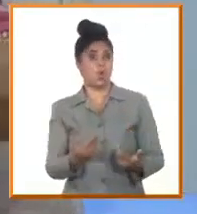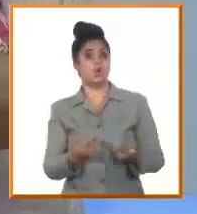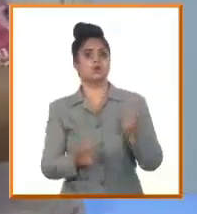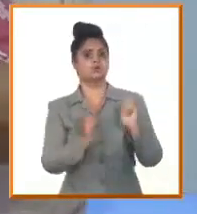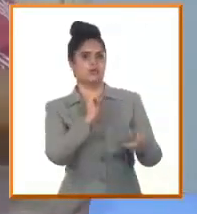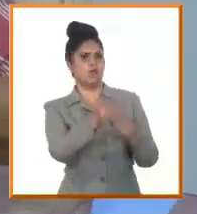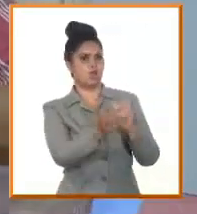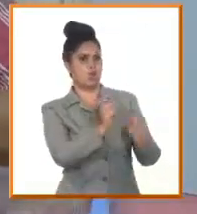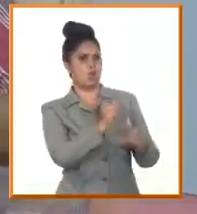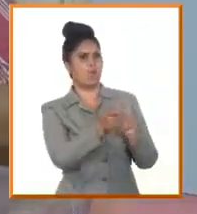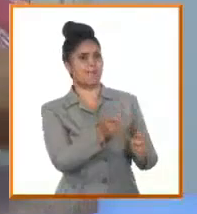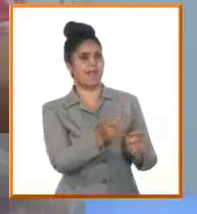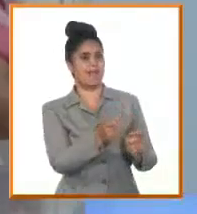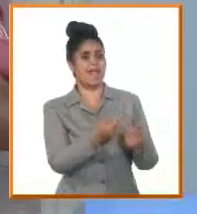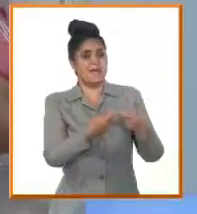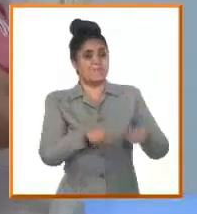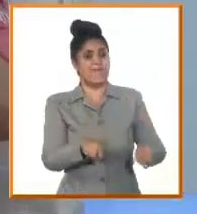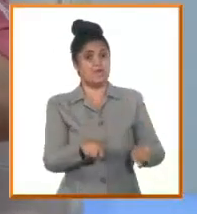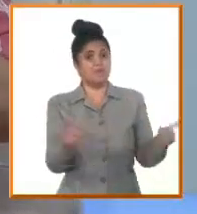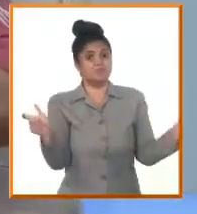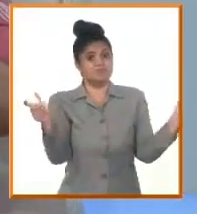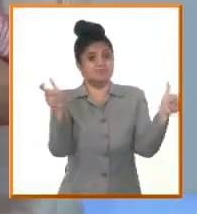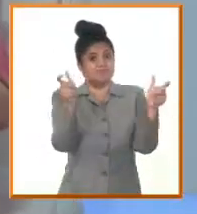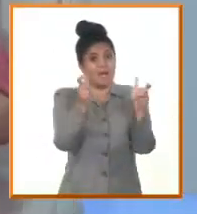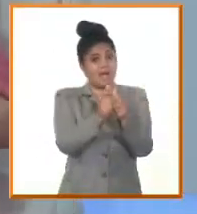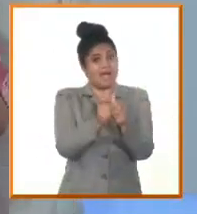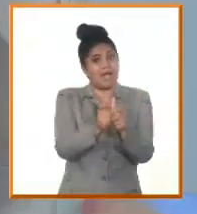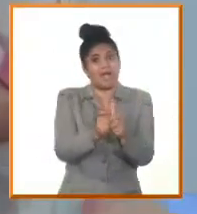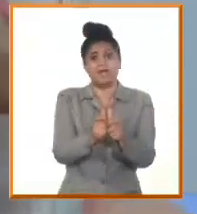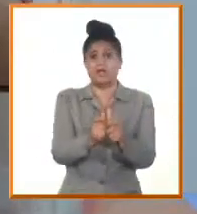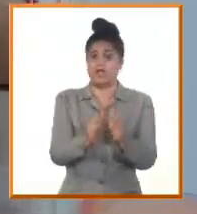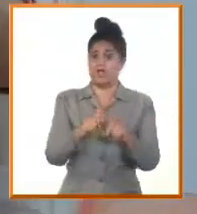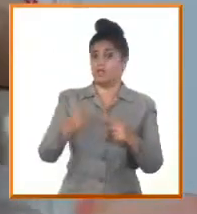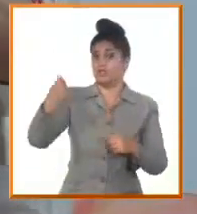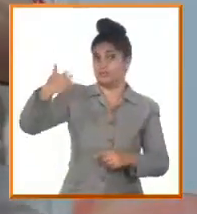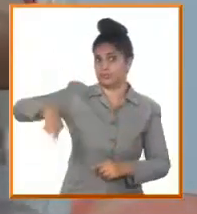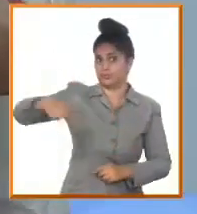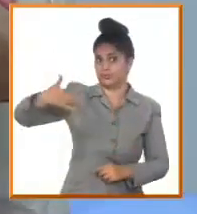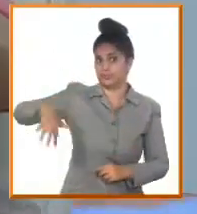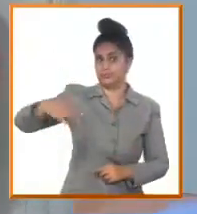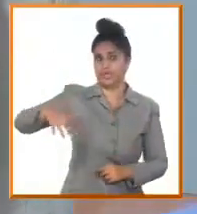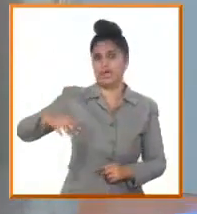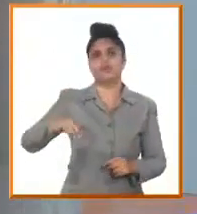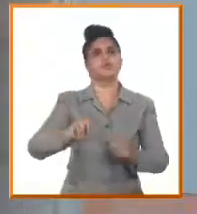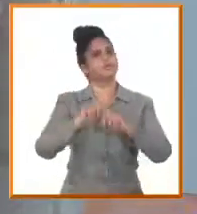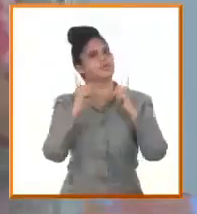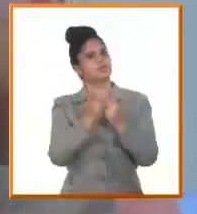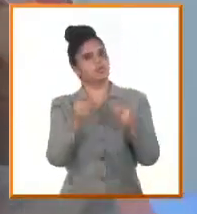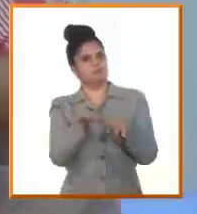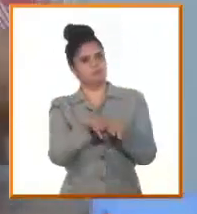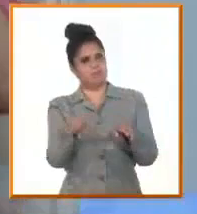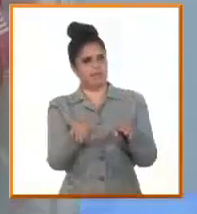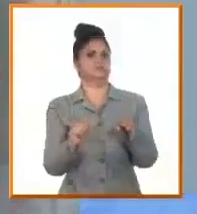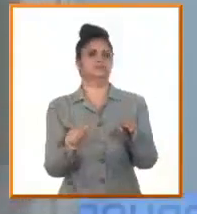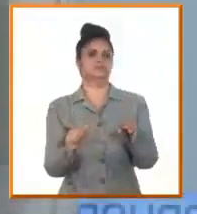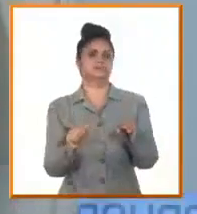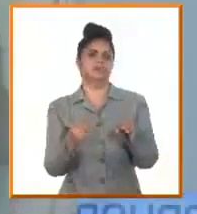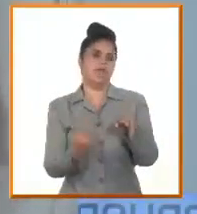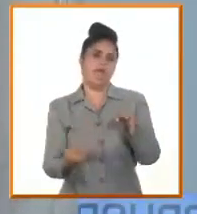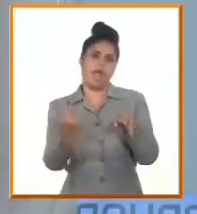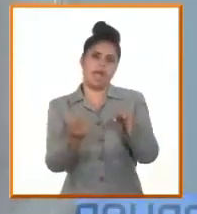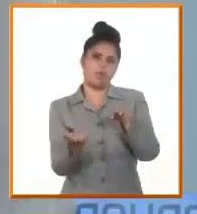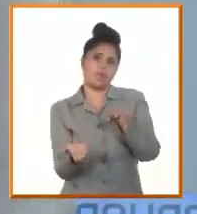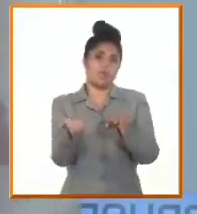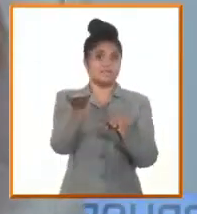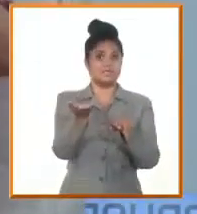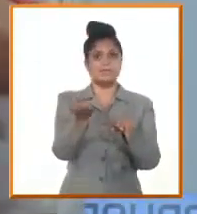recursos que no sea de forma administrativa con que los precios jueguen su papel realmente todos los precios no es el precio final el salario